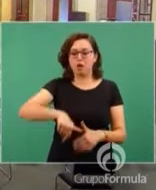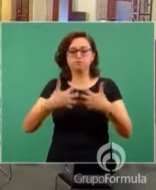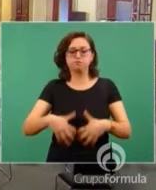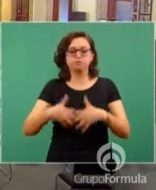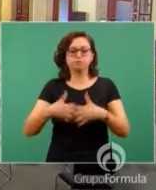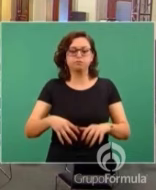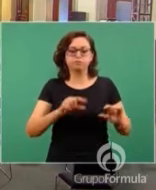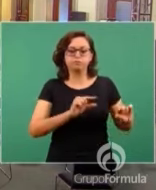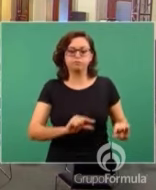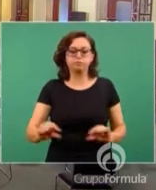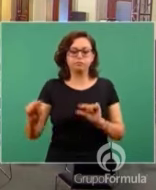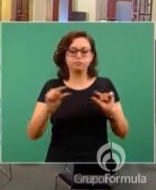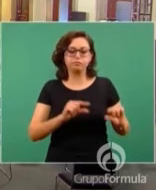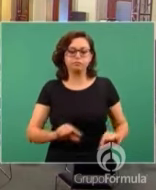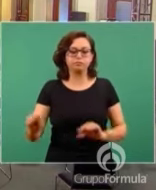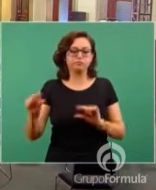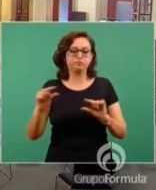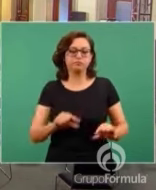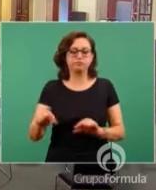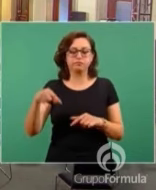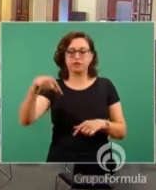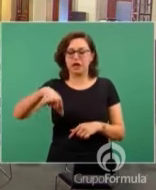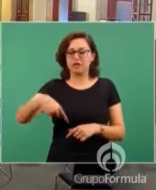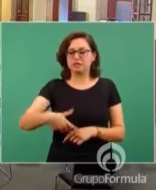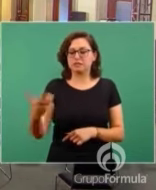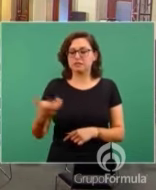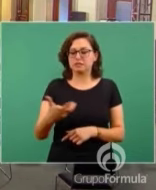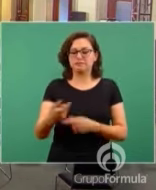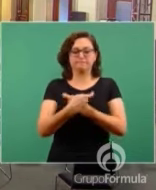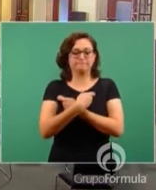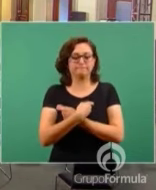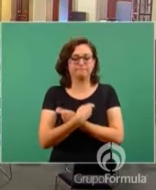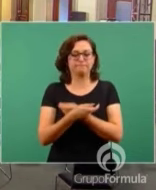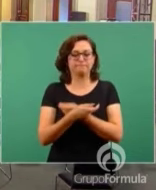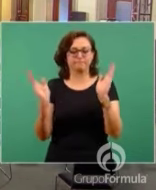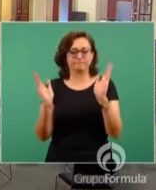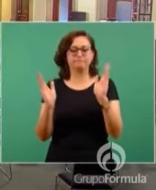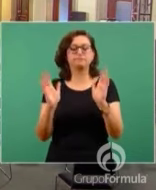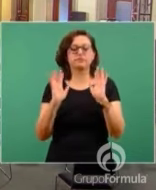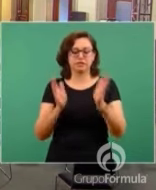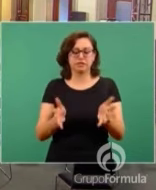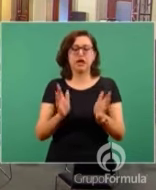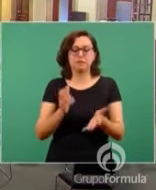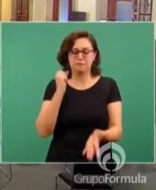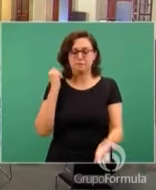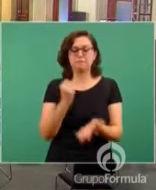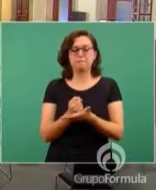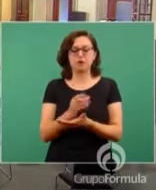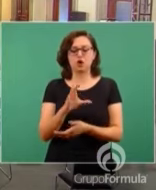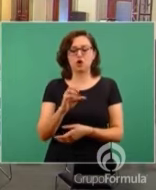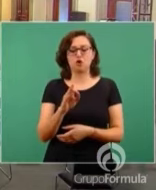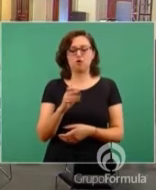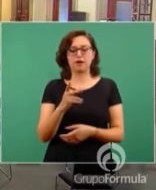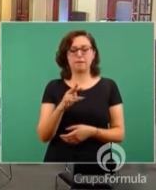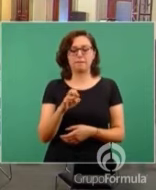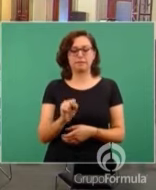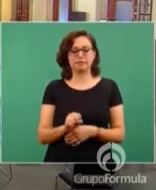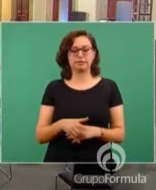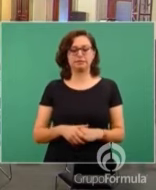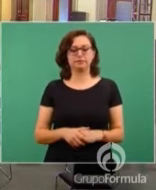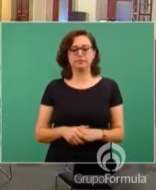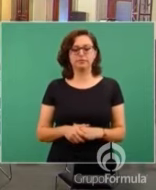aquí otra vez cuando llegáramos a los 300,000. Pero yo no pensé que eso se iba a